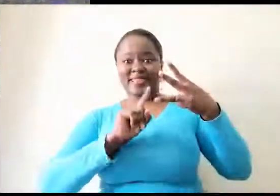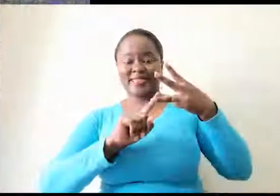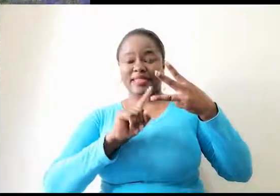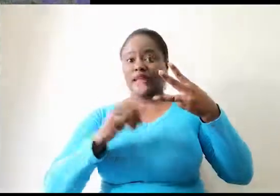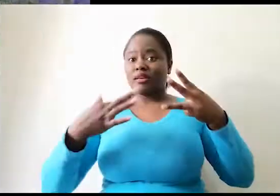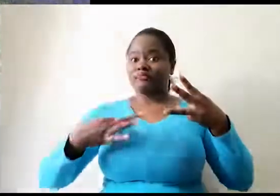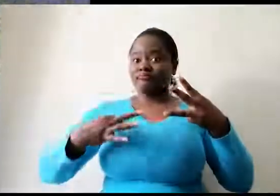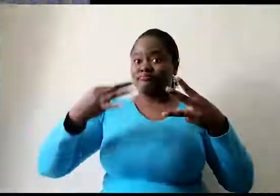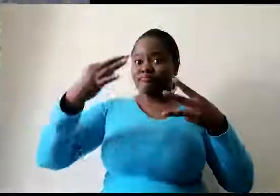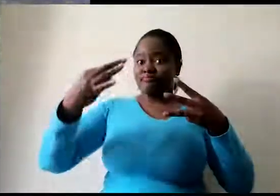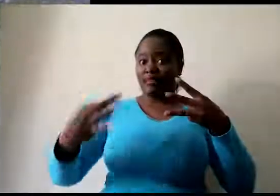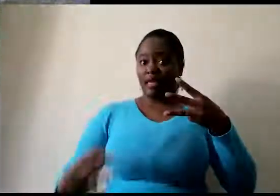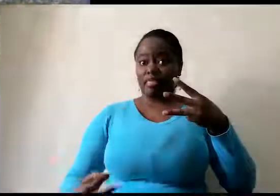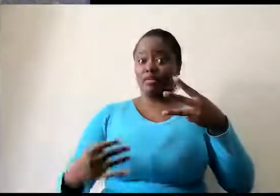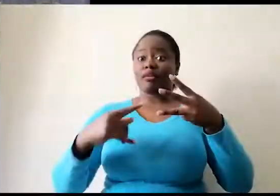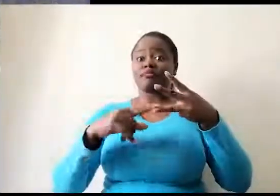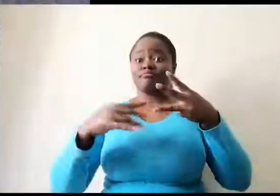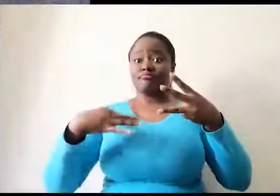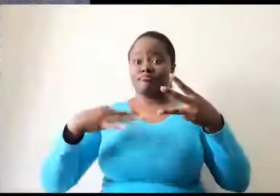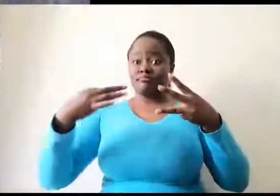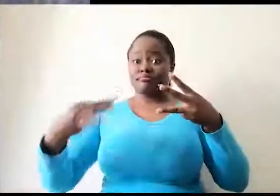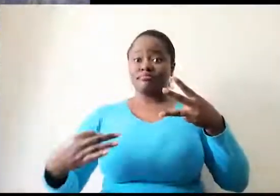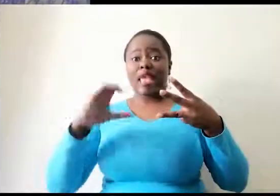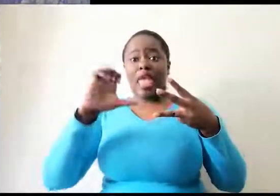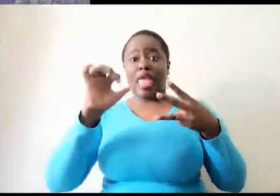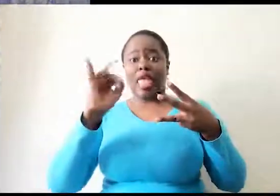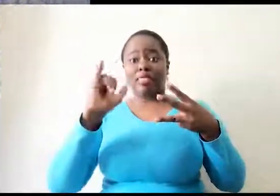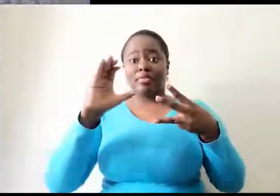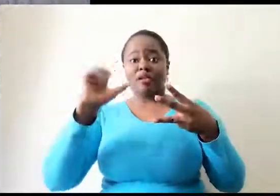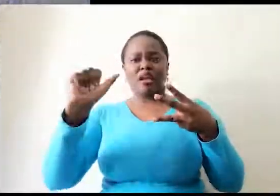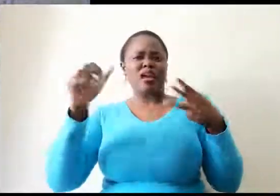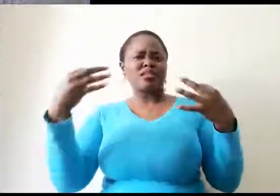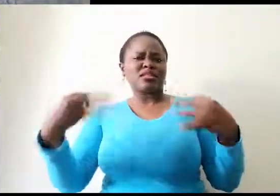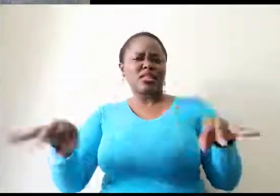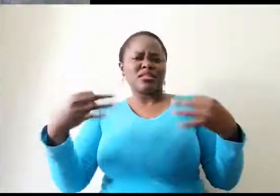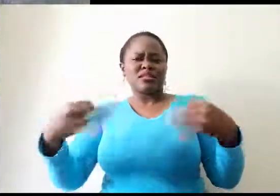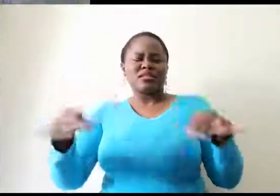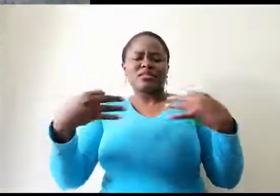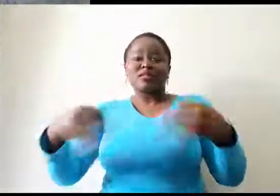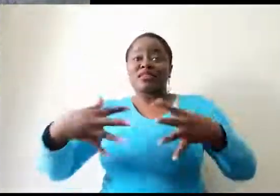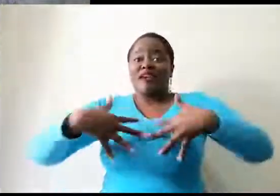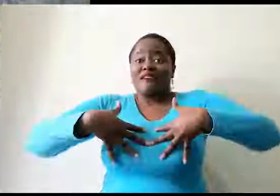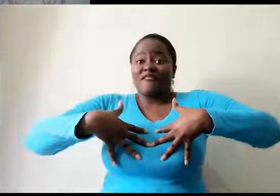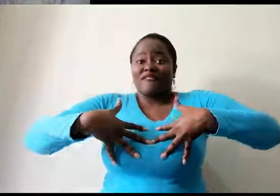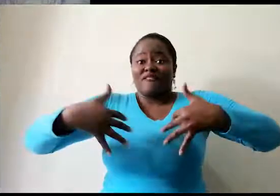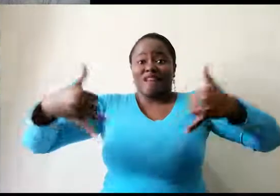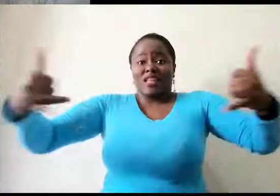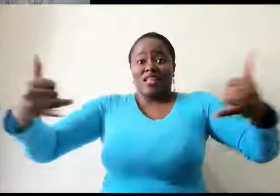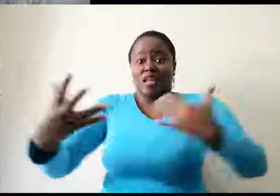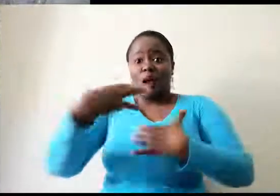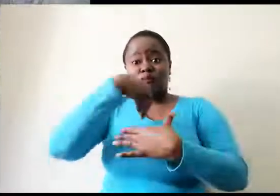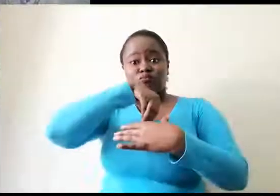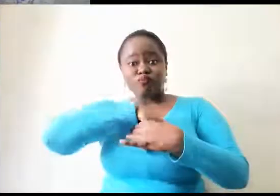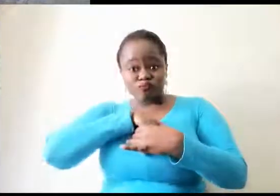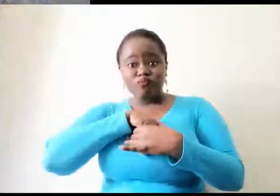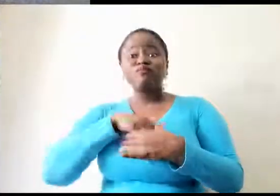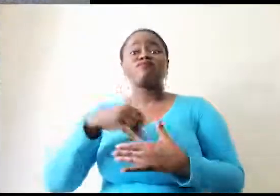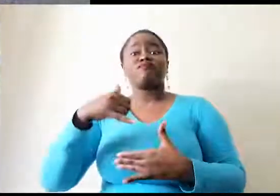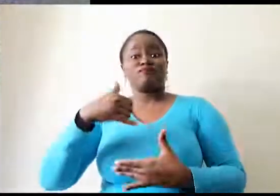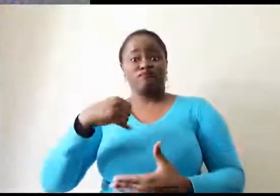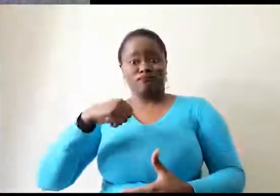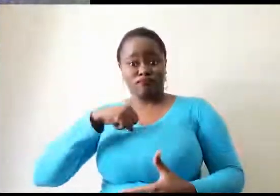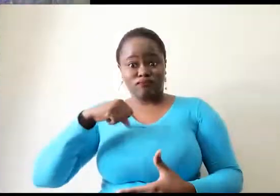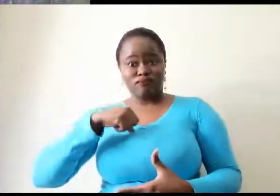La ética de Epicuro propone una vida sencilla y una vida feliz. Además, es